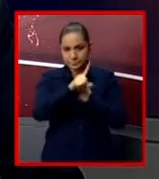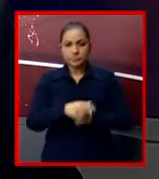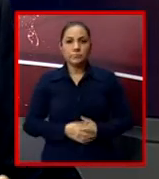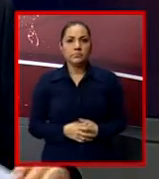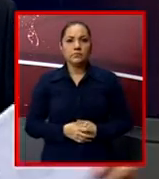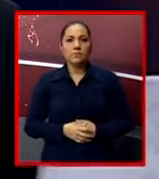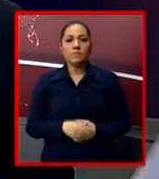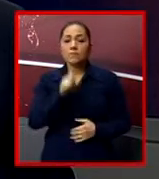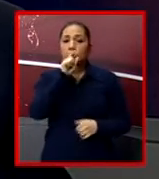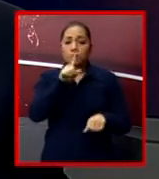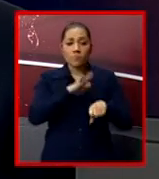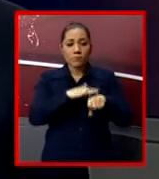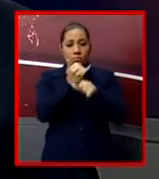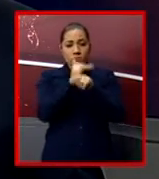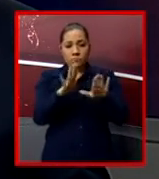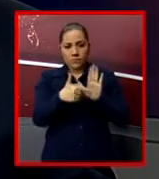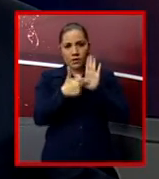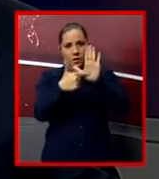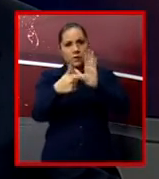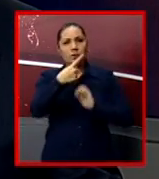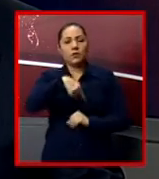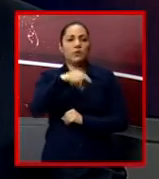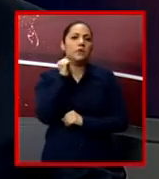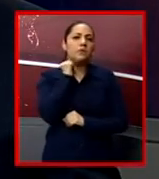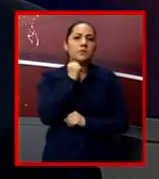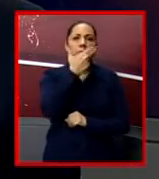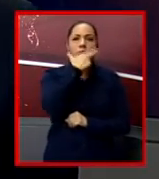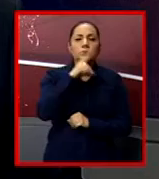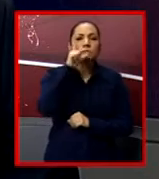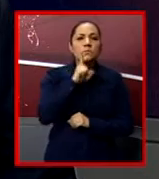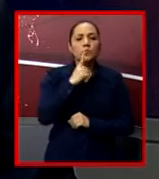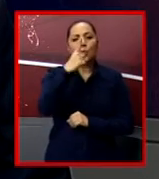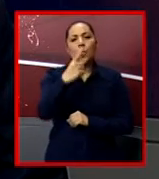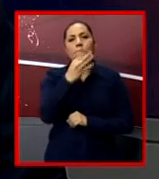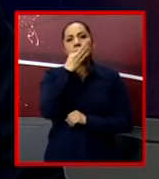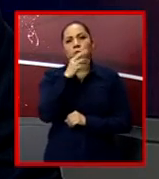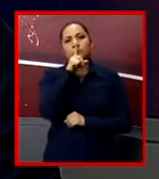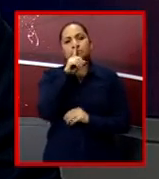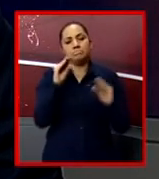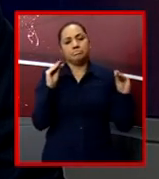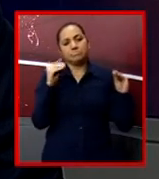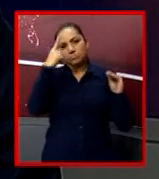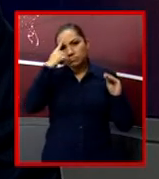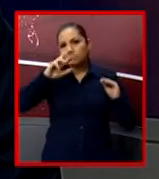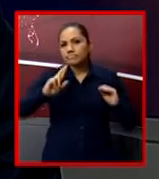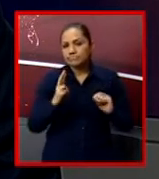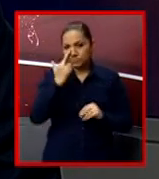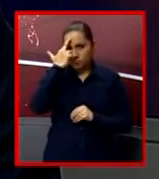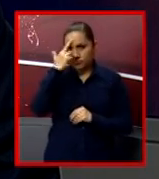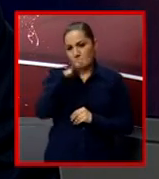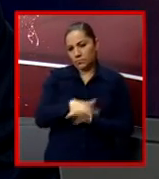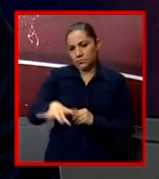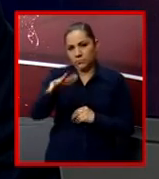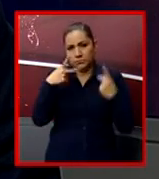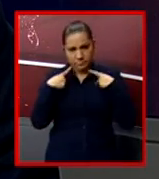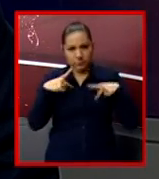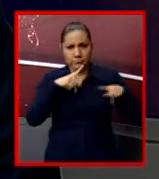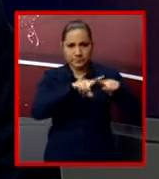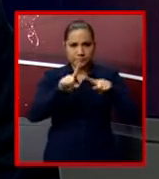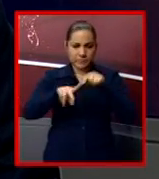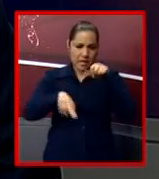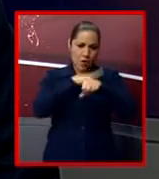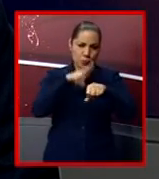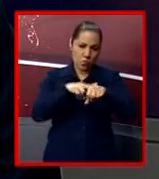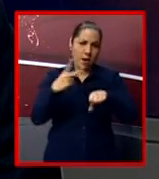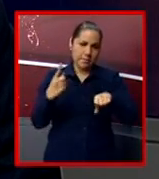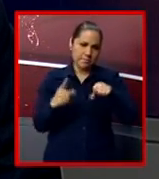Bueno, y en más información, las senadoras y senadores de la República guardaron un minuto de silencio en memoria de las víctimas por los fenómenos naturales en México